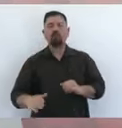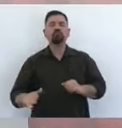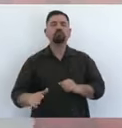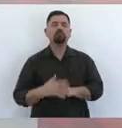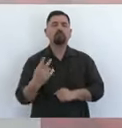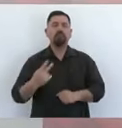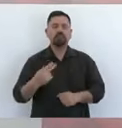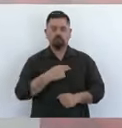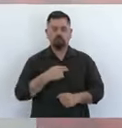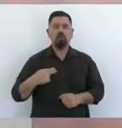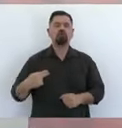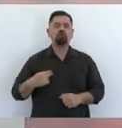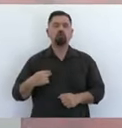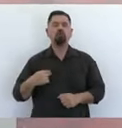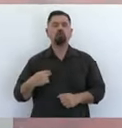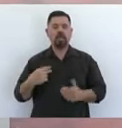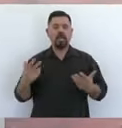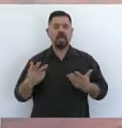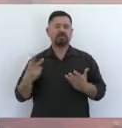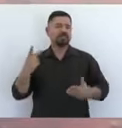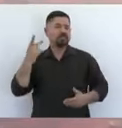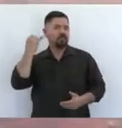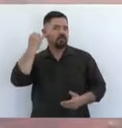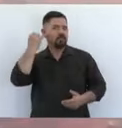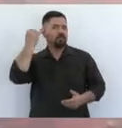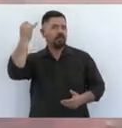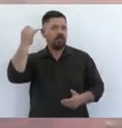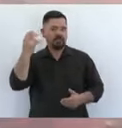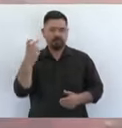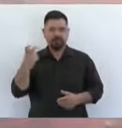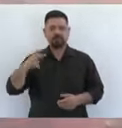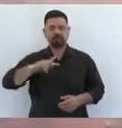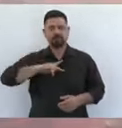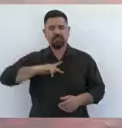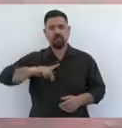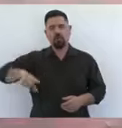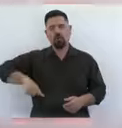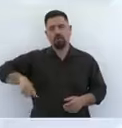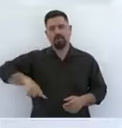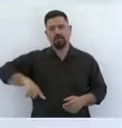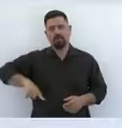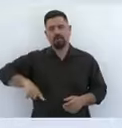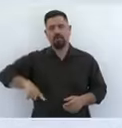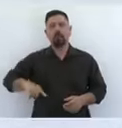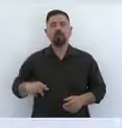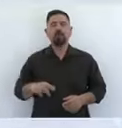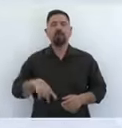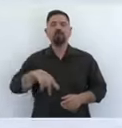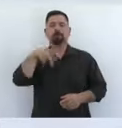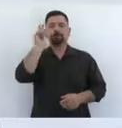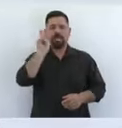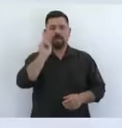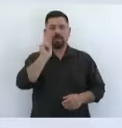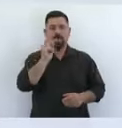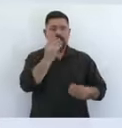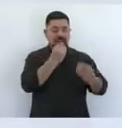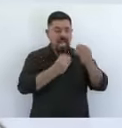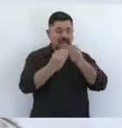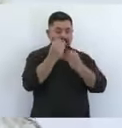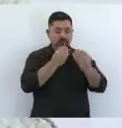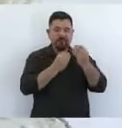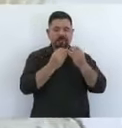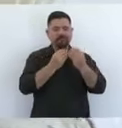que se está aplicando desde el principio del gobierno. Sin embargo, en lo alimentario no.